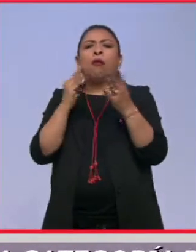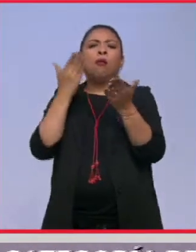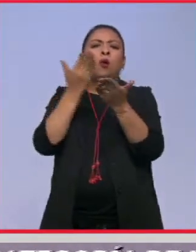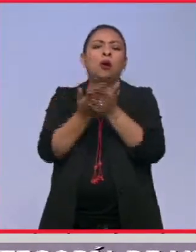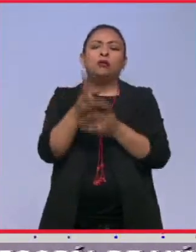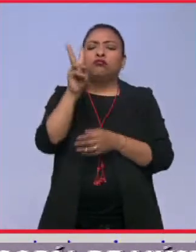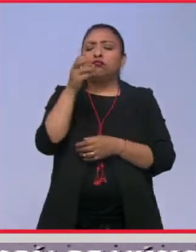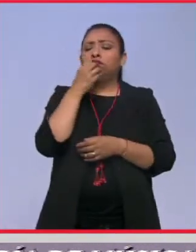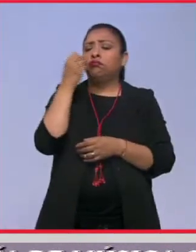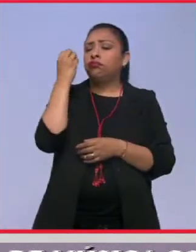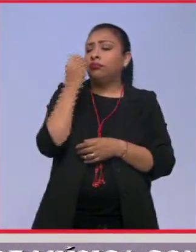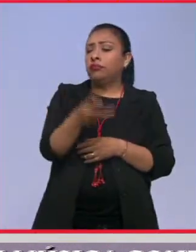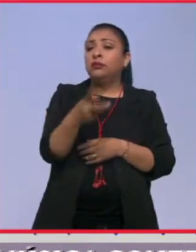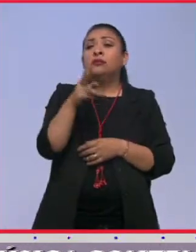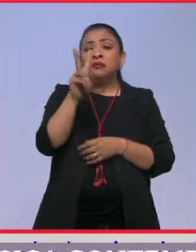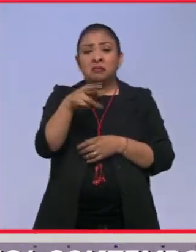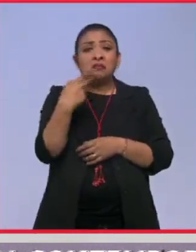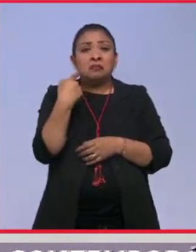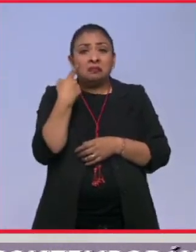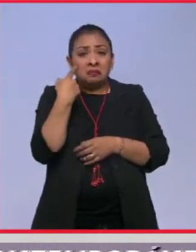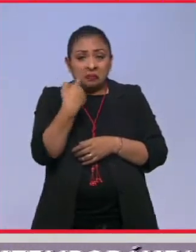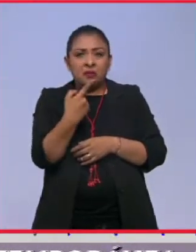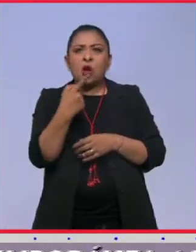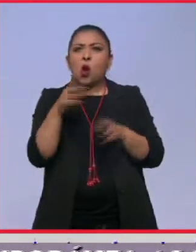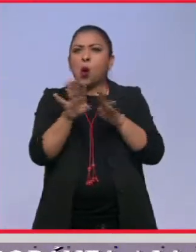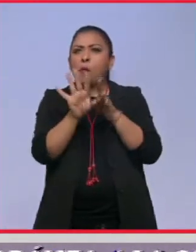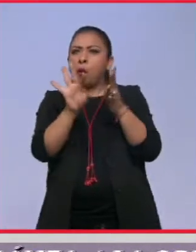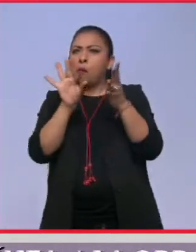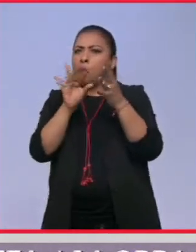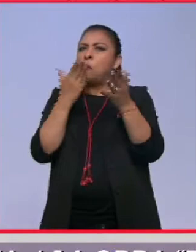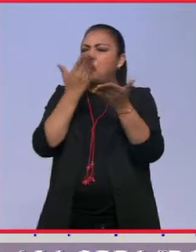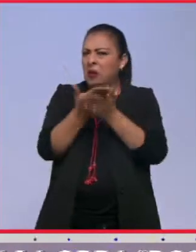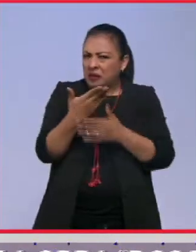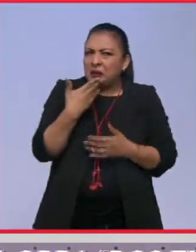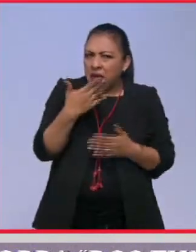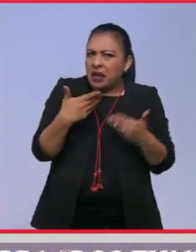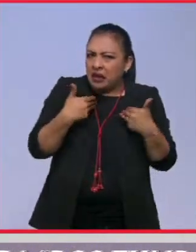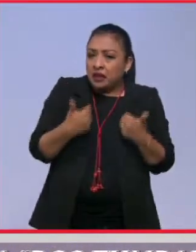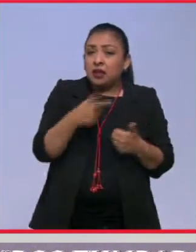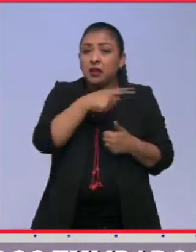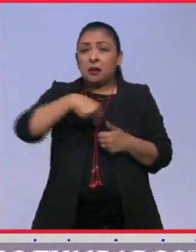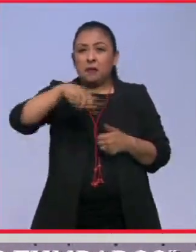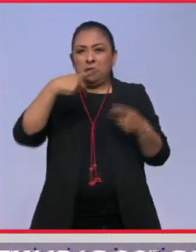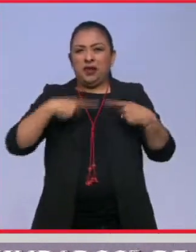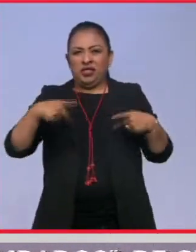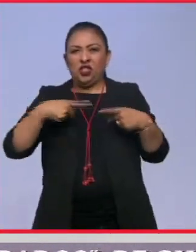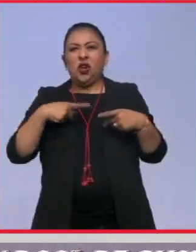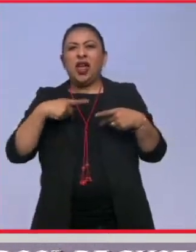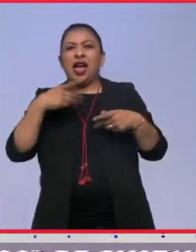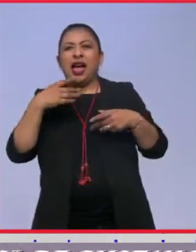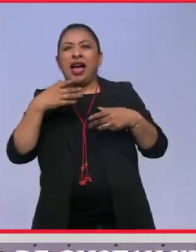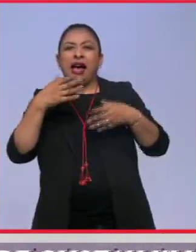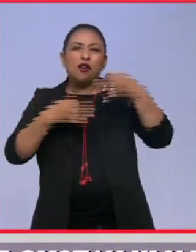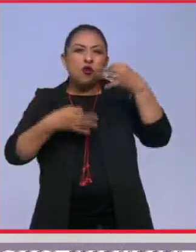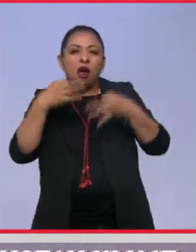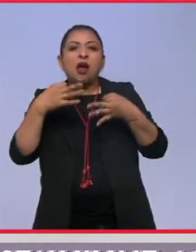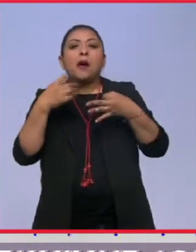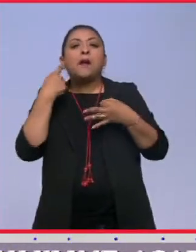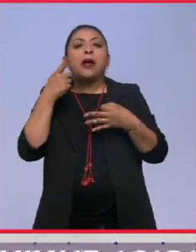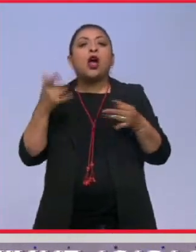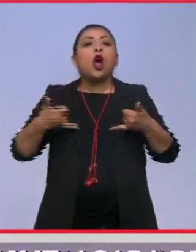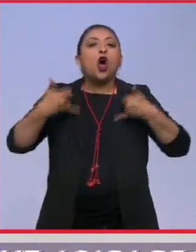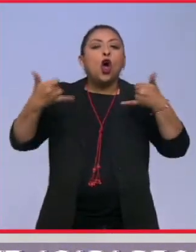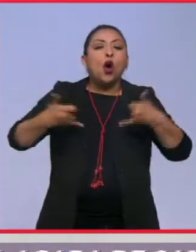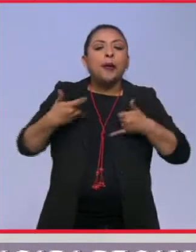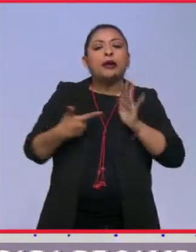yo creo que también está muy bien justificada, evidentemente, su nominación, pero también los miembros de la Academia lo hacen con regularidad, avientan a jóvenes actrices,